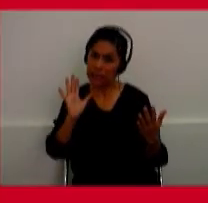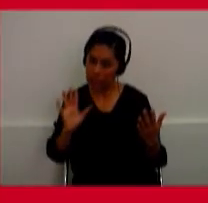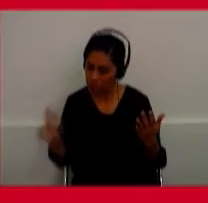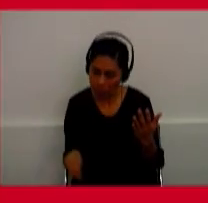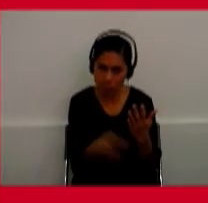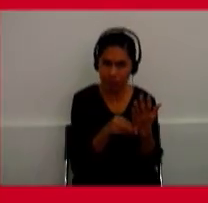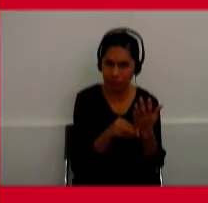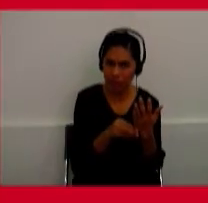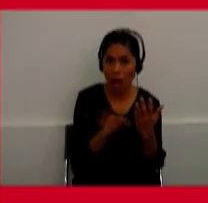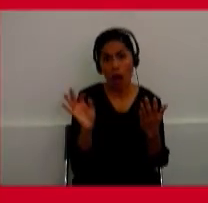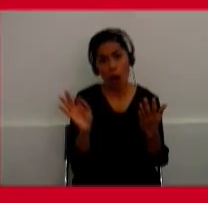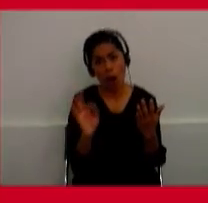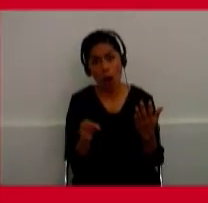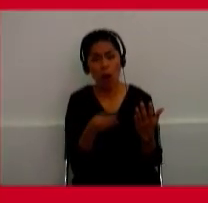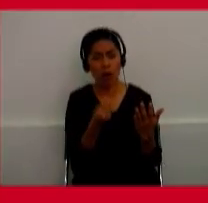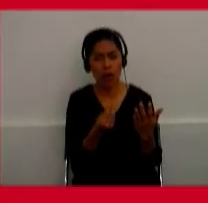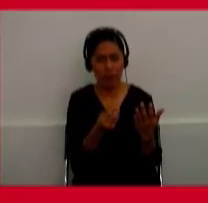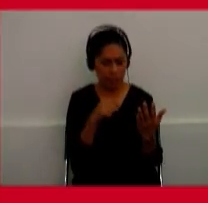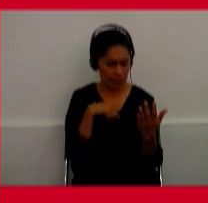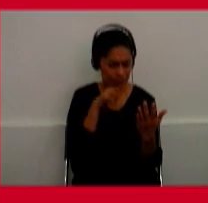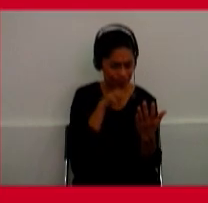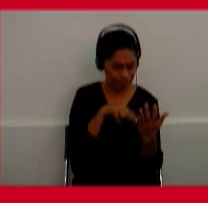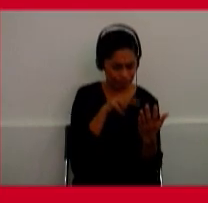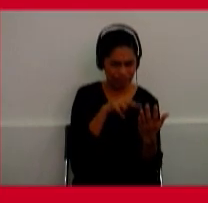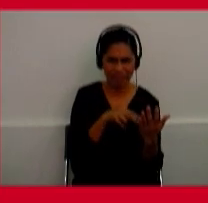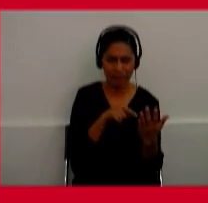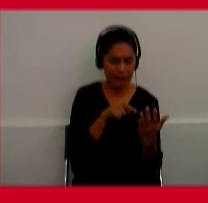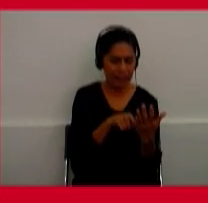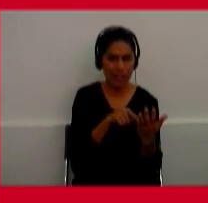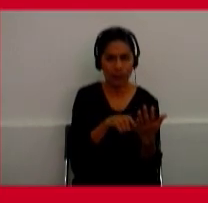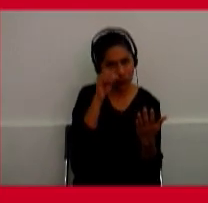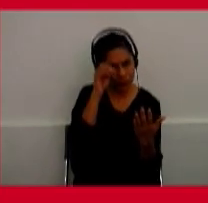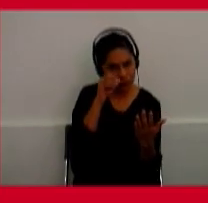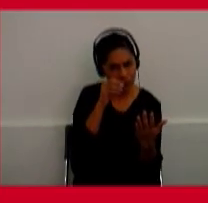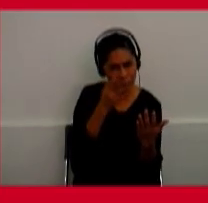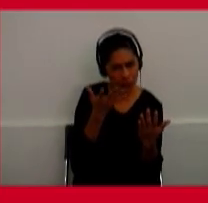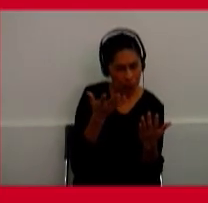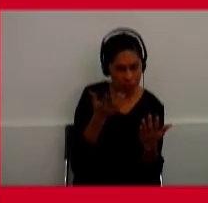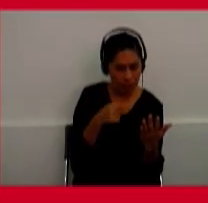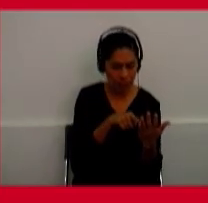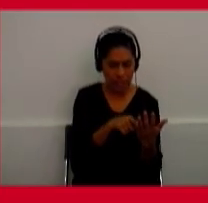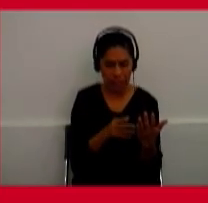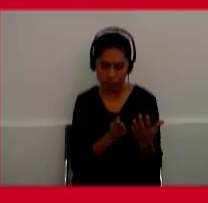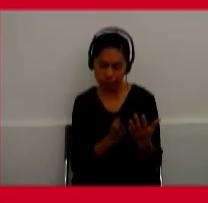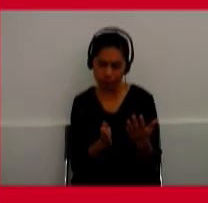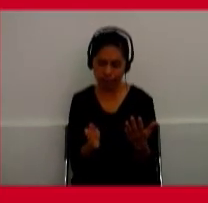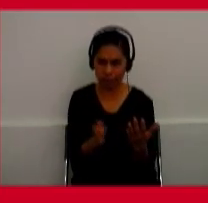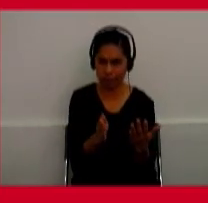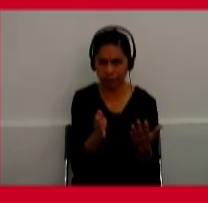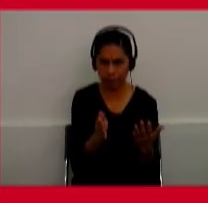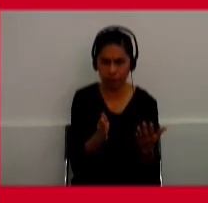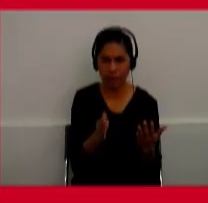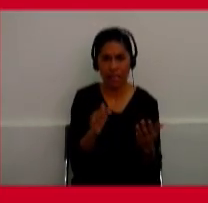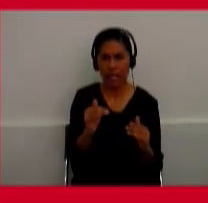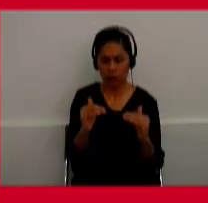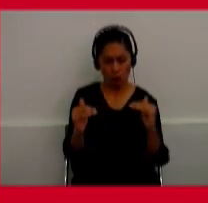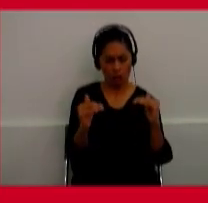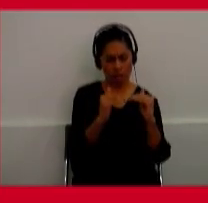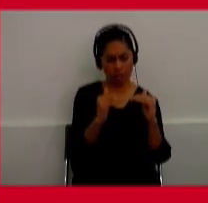que es recomendable en los análisis de aceite verificar que la desviación estándar entre